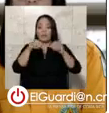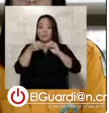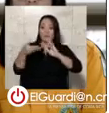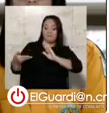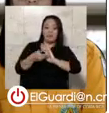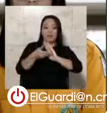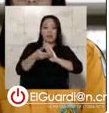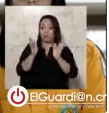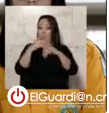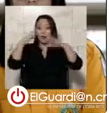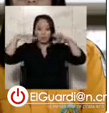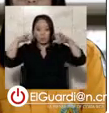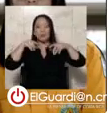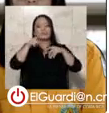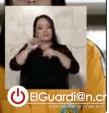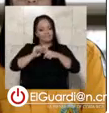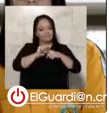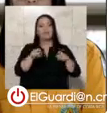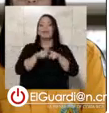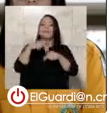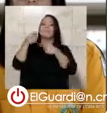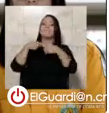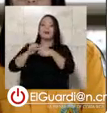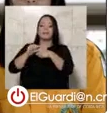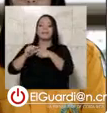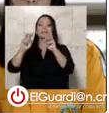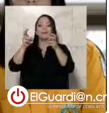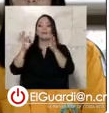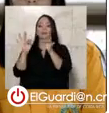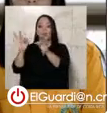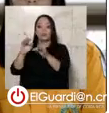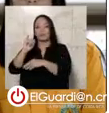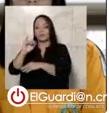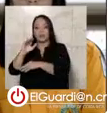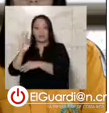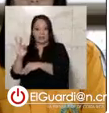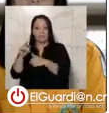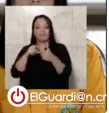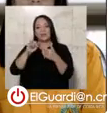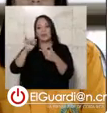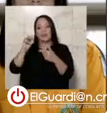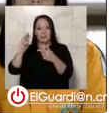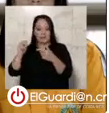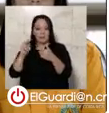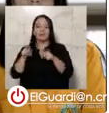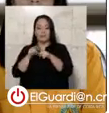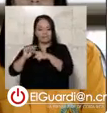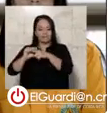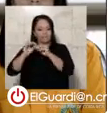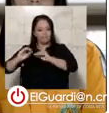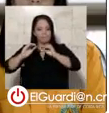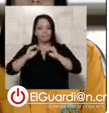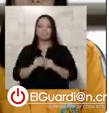de lluvias. Tendremos también capacitaciones con el sector turístico, con el apoyo del ICT y el IMN. Por otro